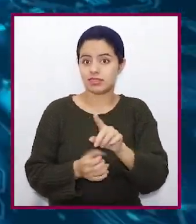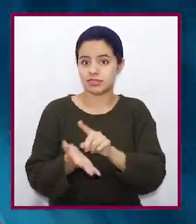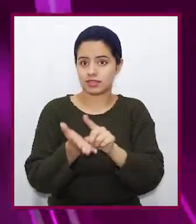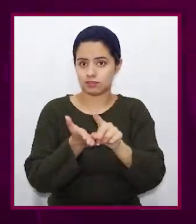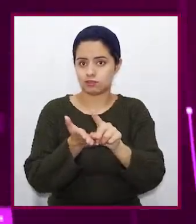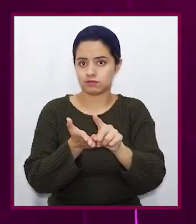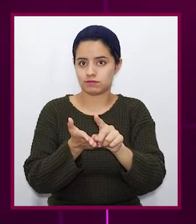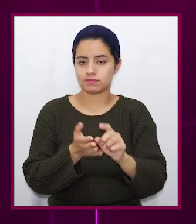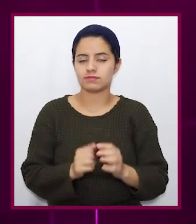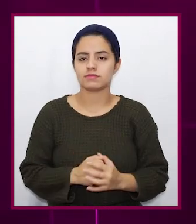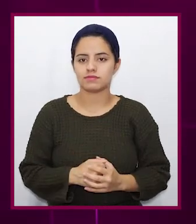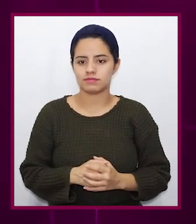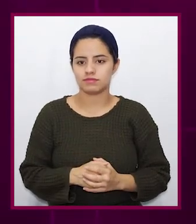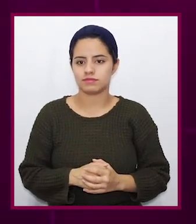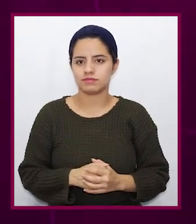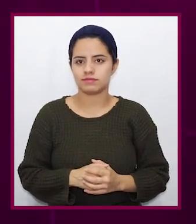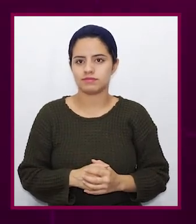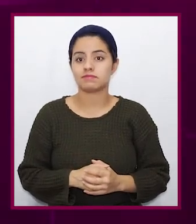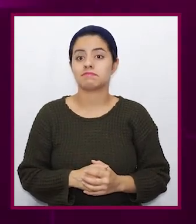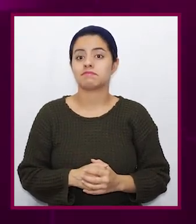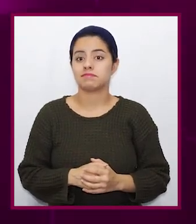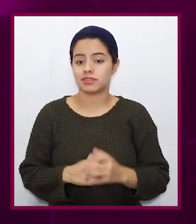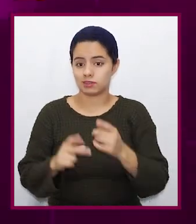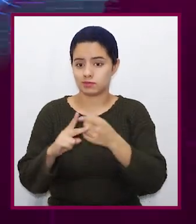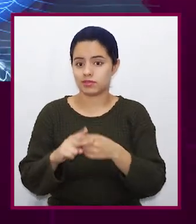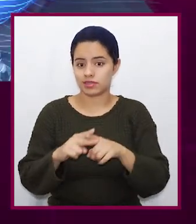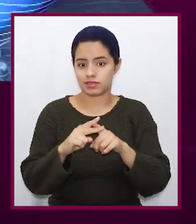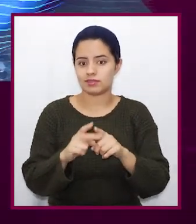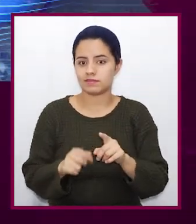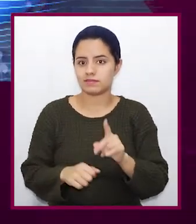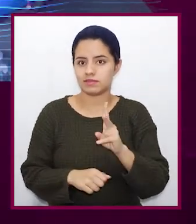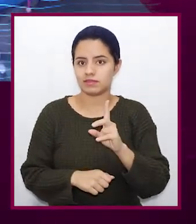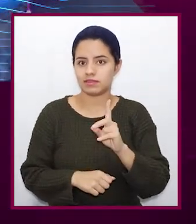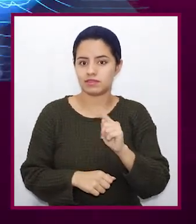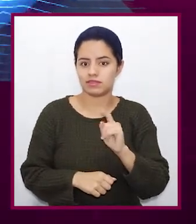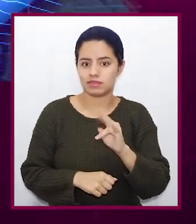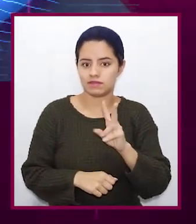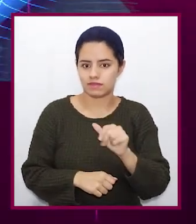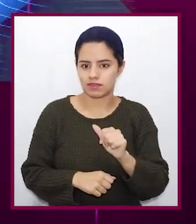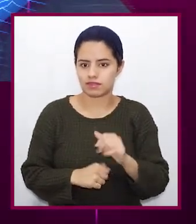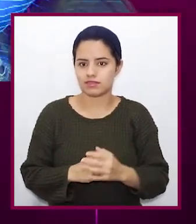ellos. Buen saque, Tiva. Y empezamos con